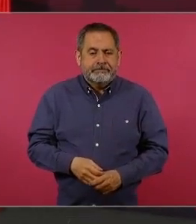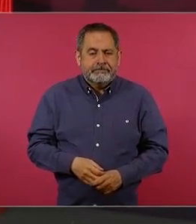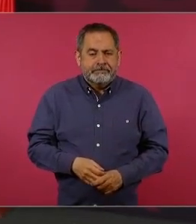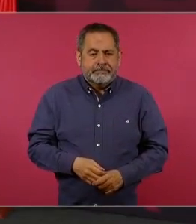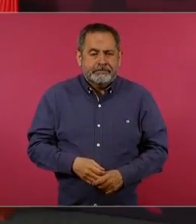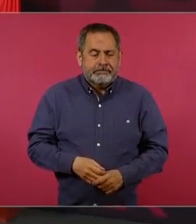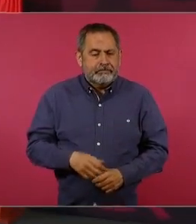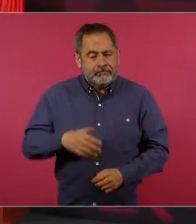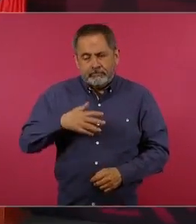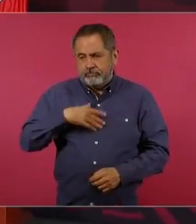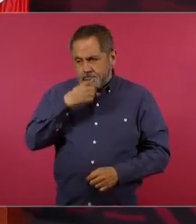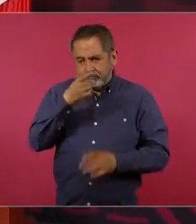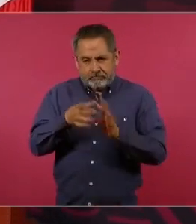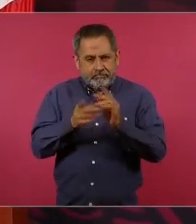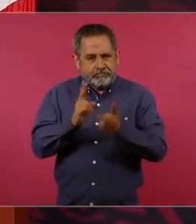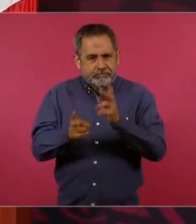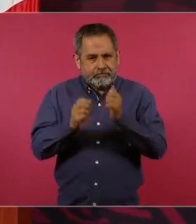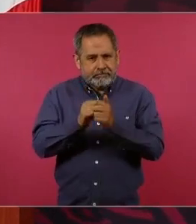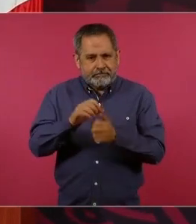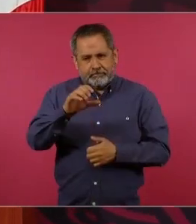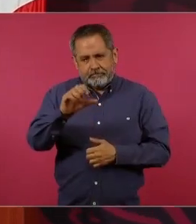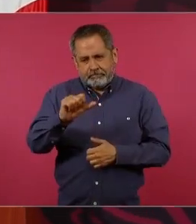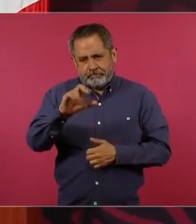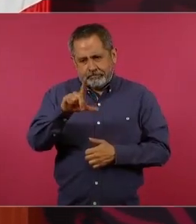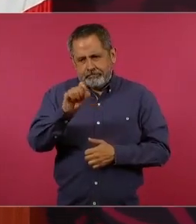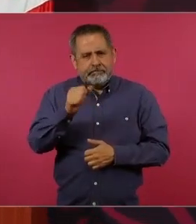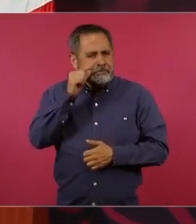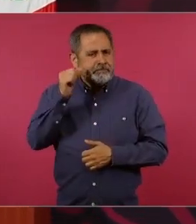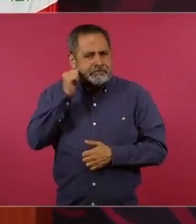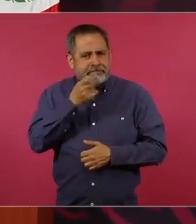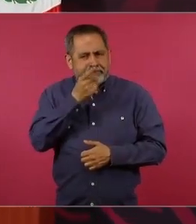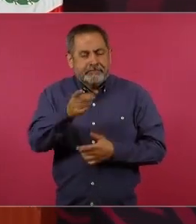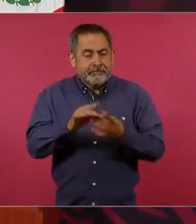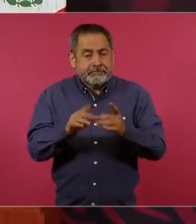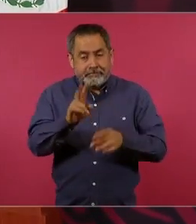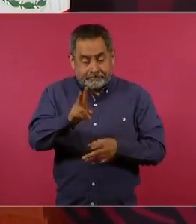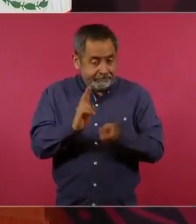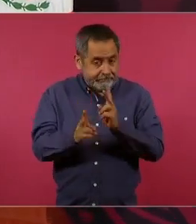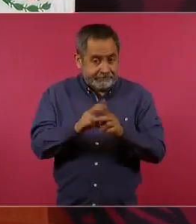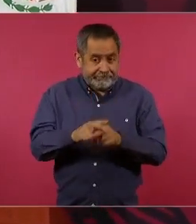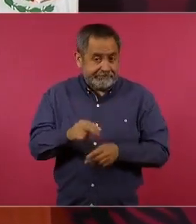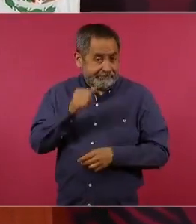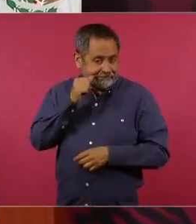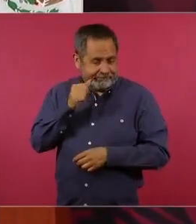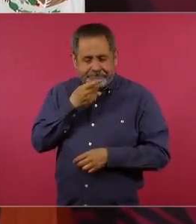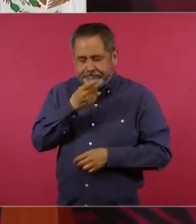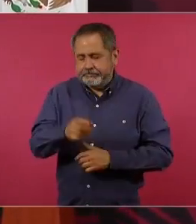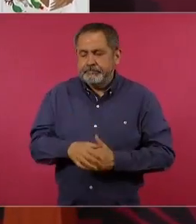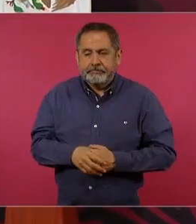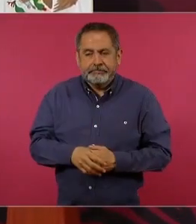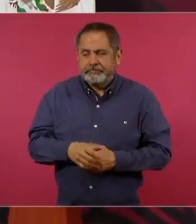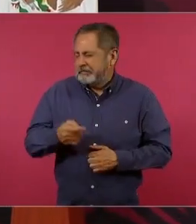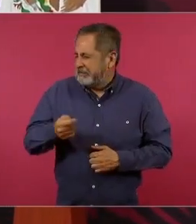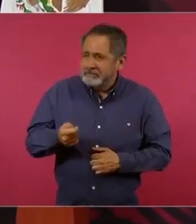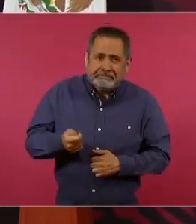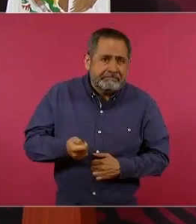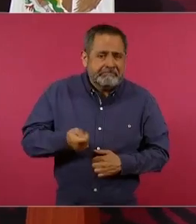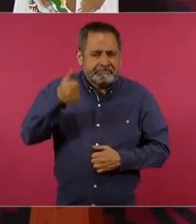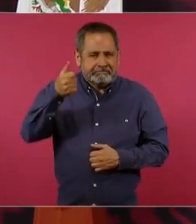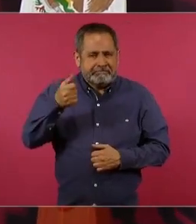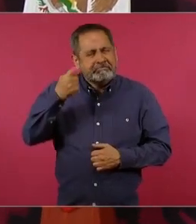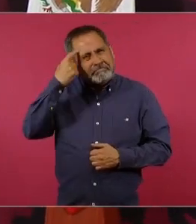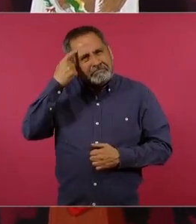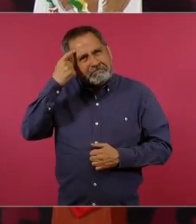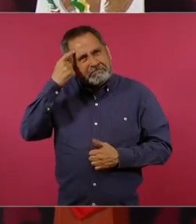Le decía yo a Carlos ayer, por ejemplo, que es la primera vez, yo creo que desde